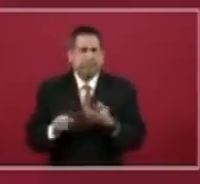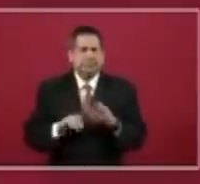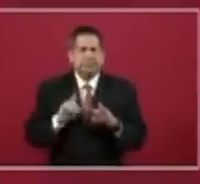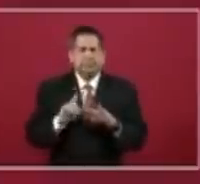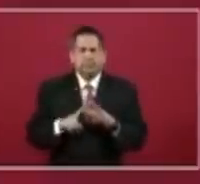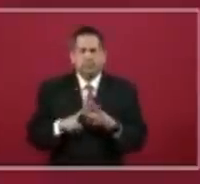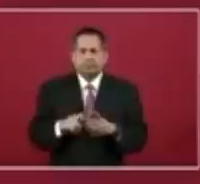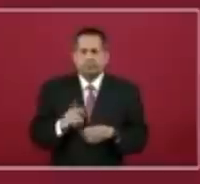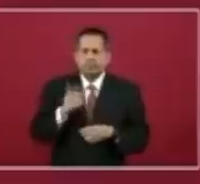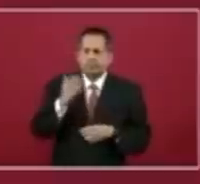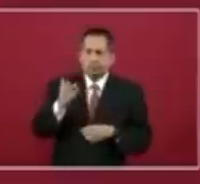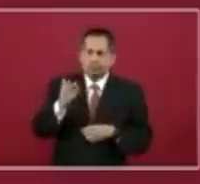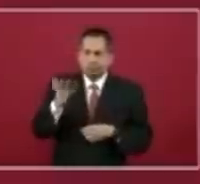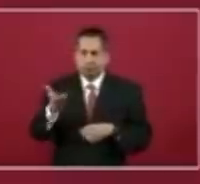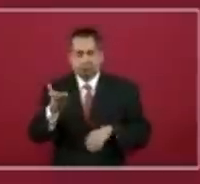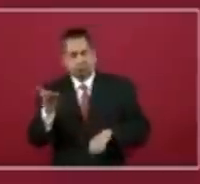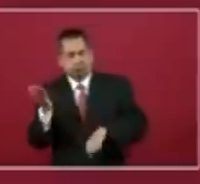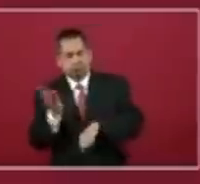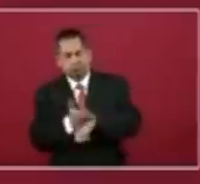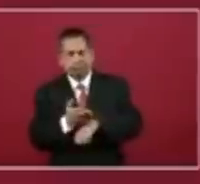la solicitud de castigo